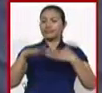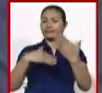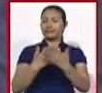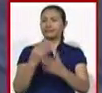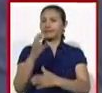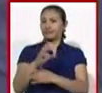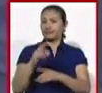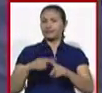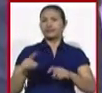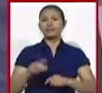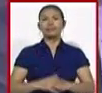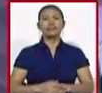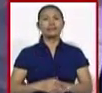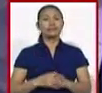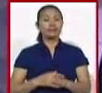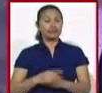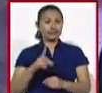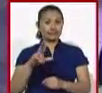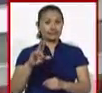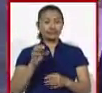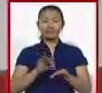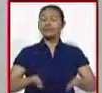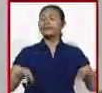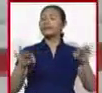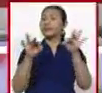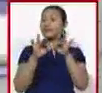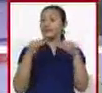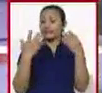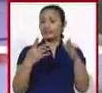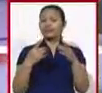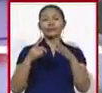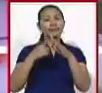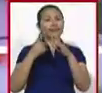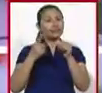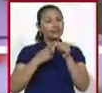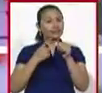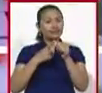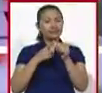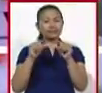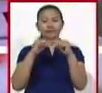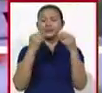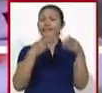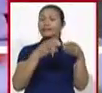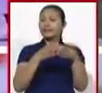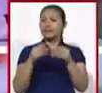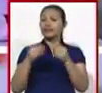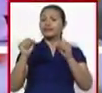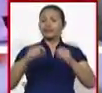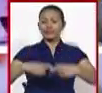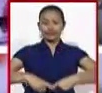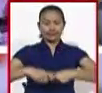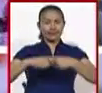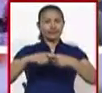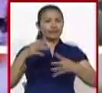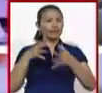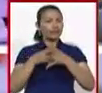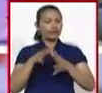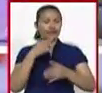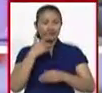de presión, Felipe. Muy bien, Luis, eso es importante. Entonces, hay principio de acuerdo entre los sectores. ¿Podrían suspenderse las